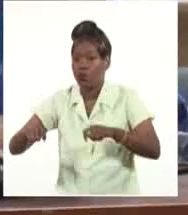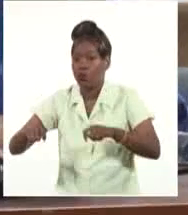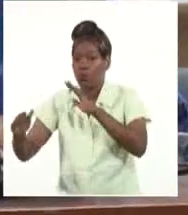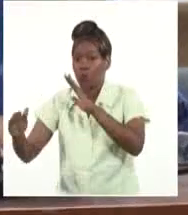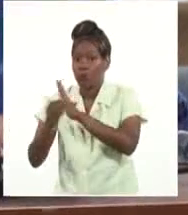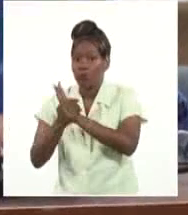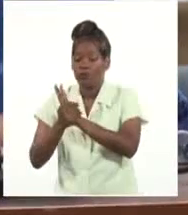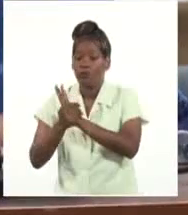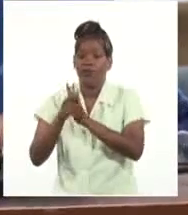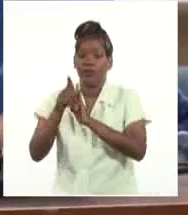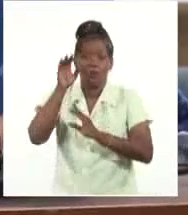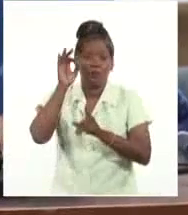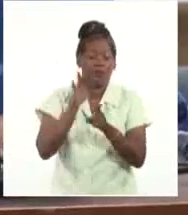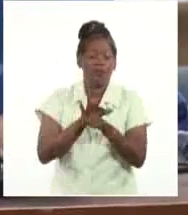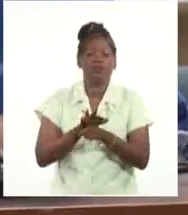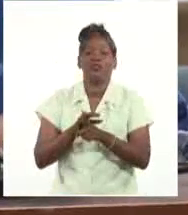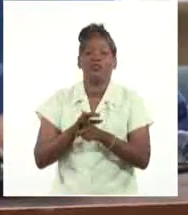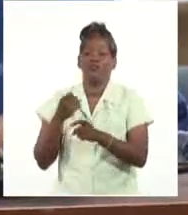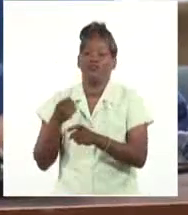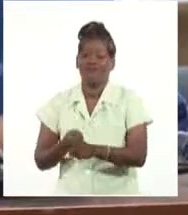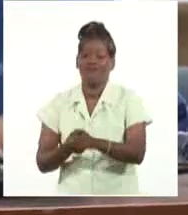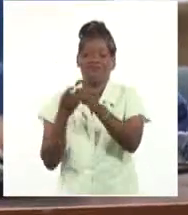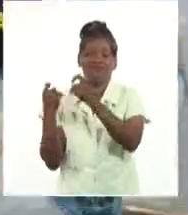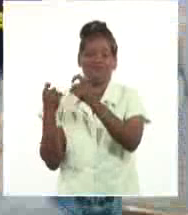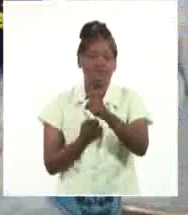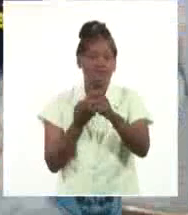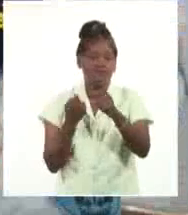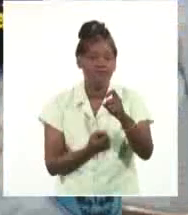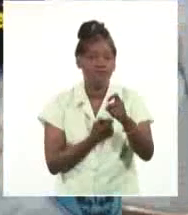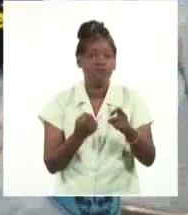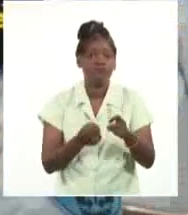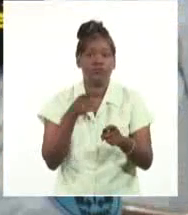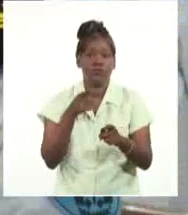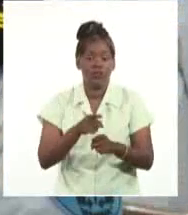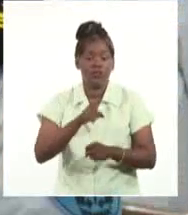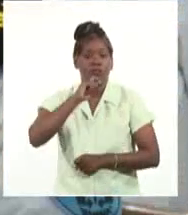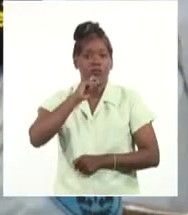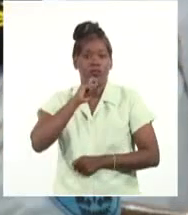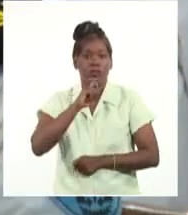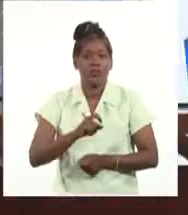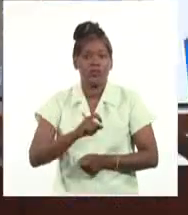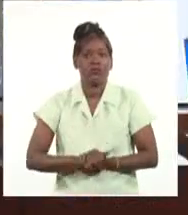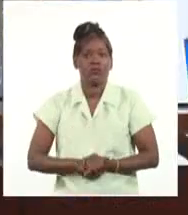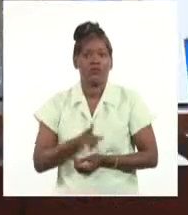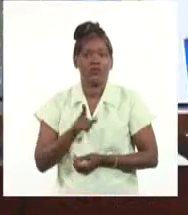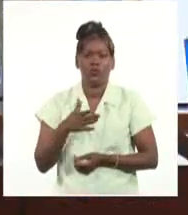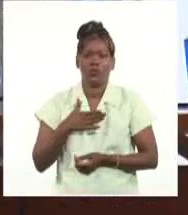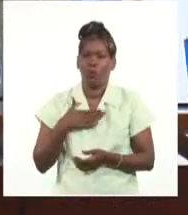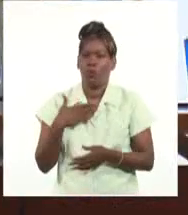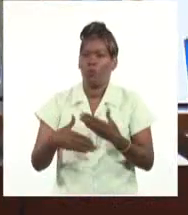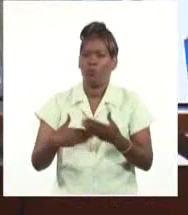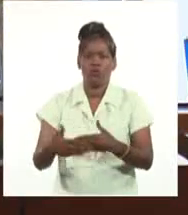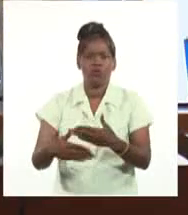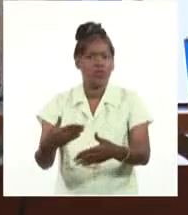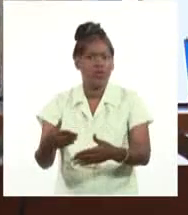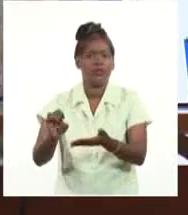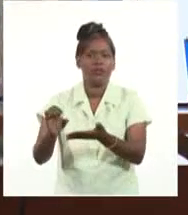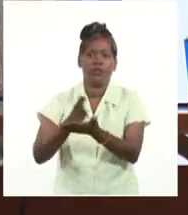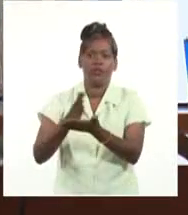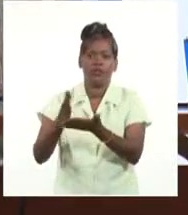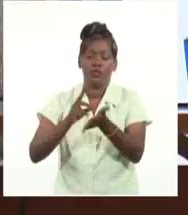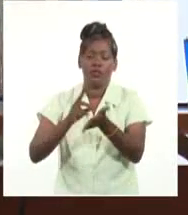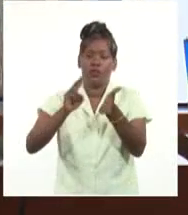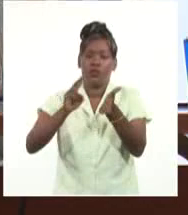se narró de la experiencia de la confección del libro, del proceso de investigación, un libro cuya lectura